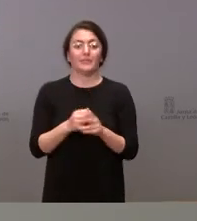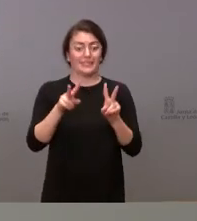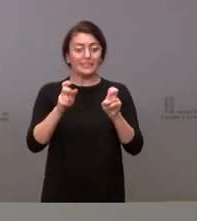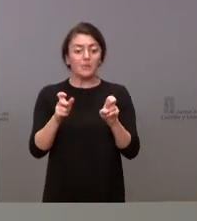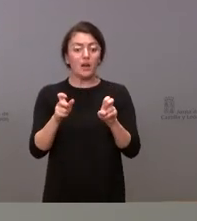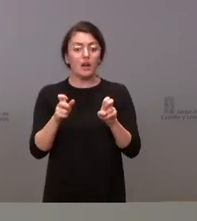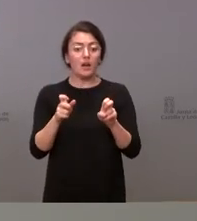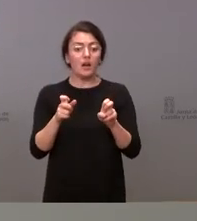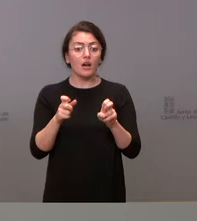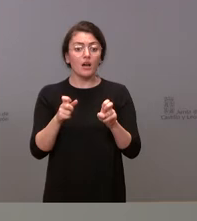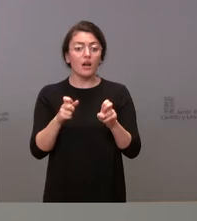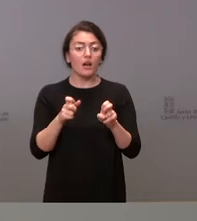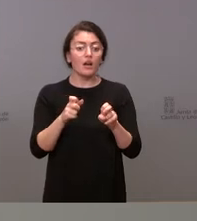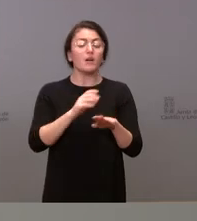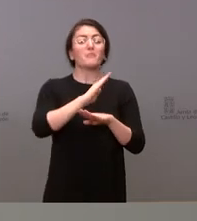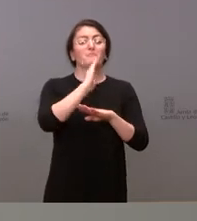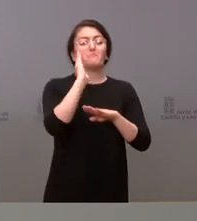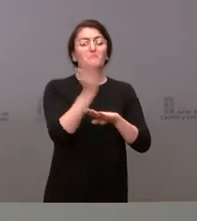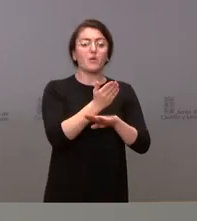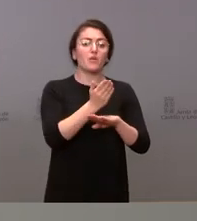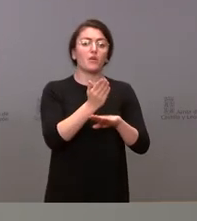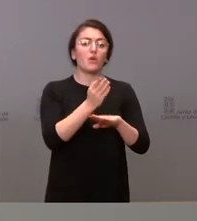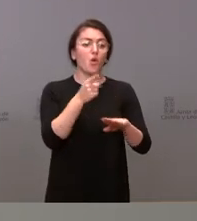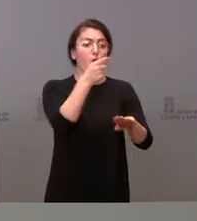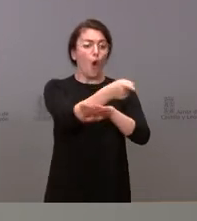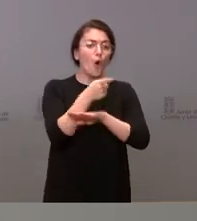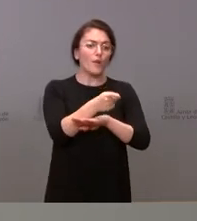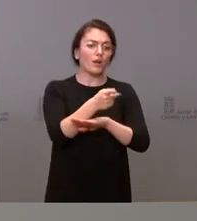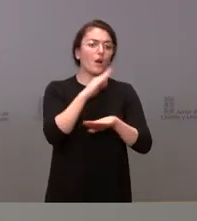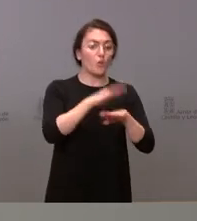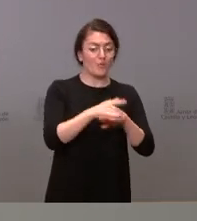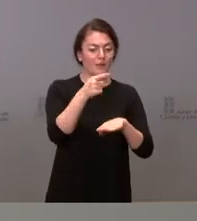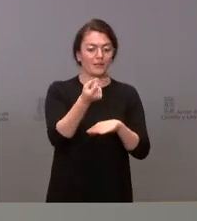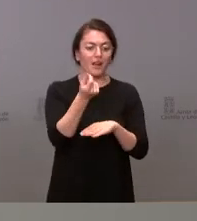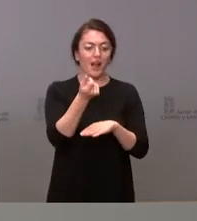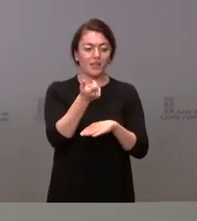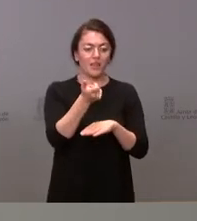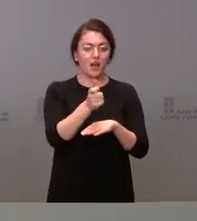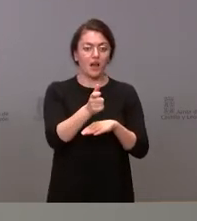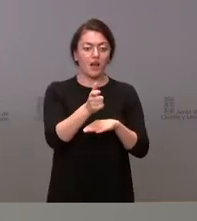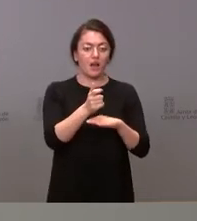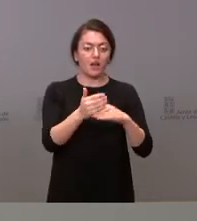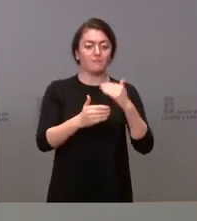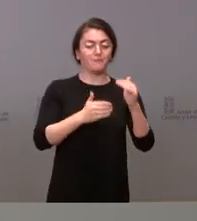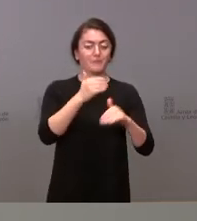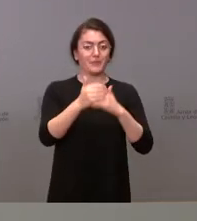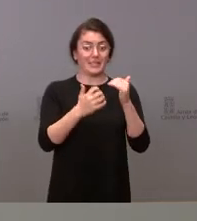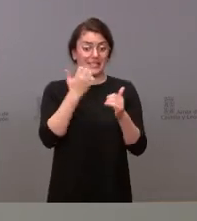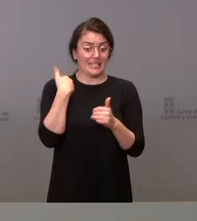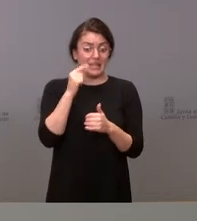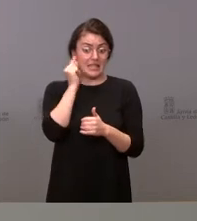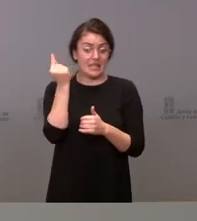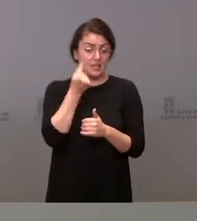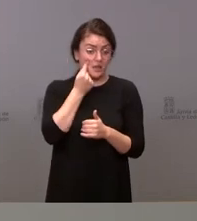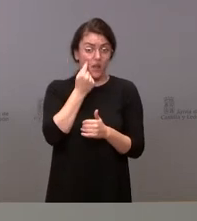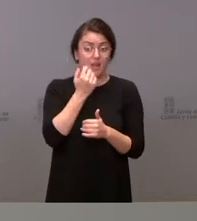multas coercitivas, las cantidades son cantidades que se van imponiendo cada cierto tiempo, una vez detectado que,